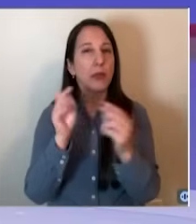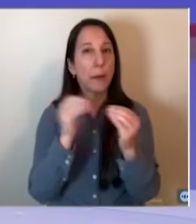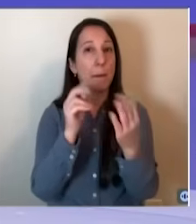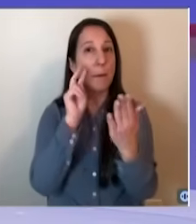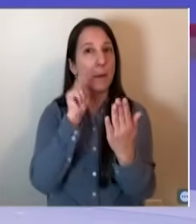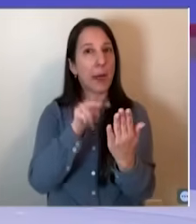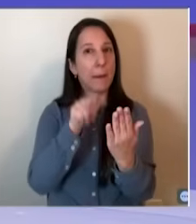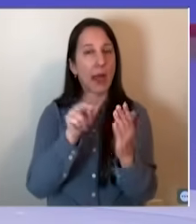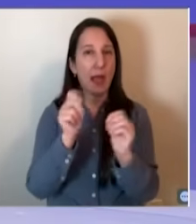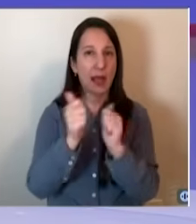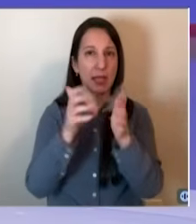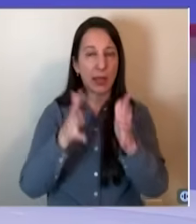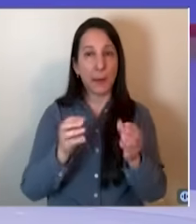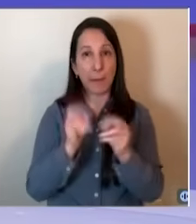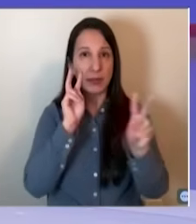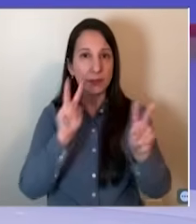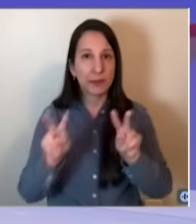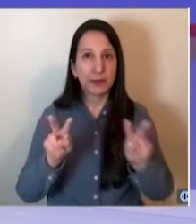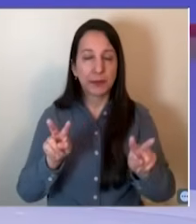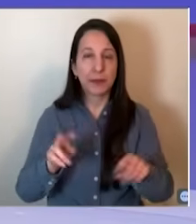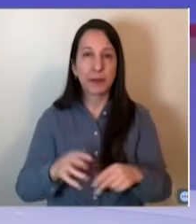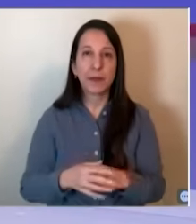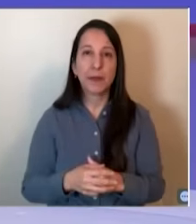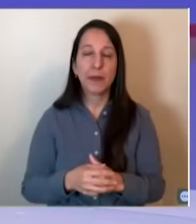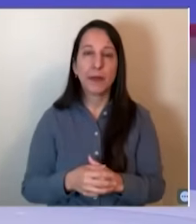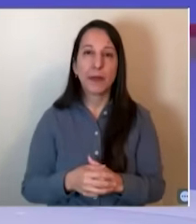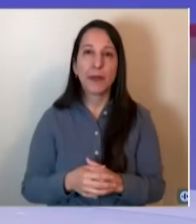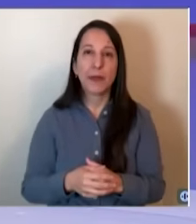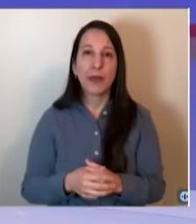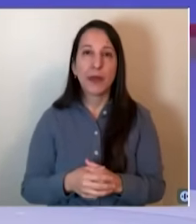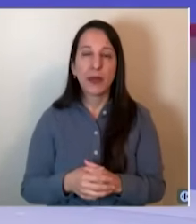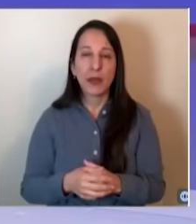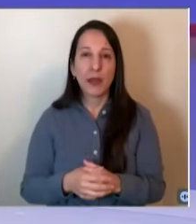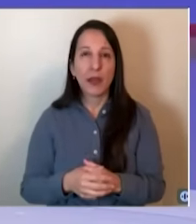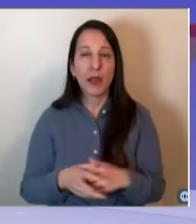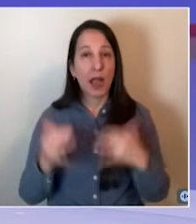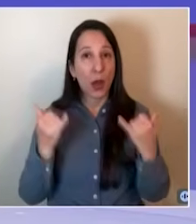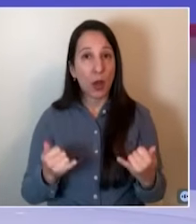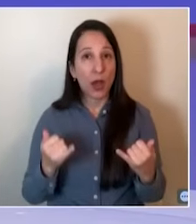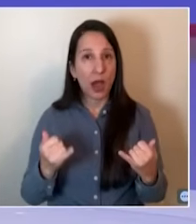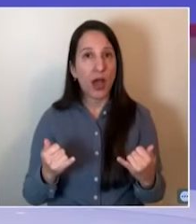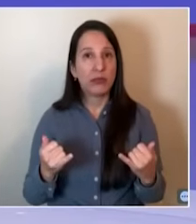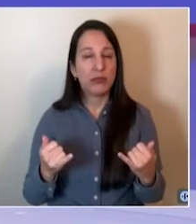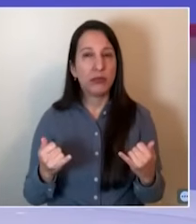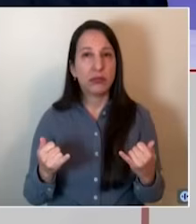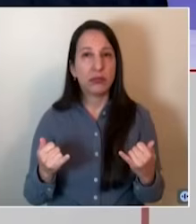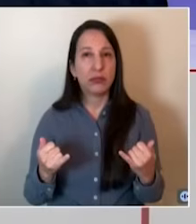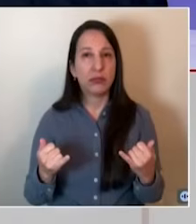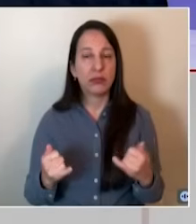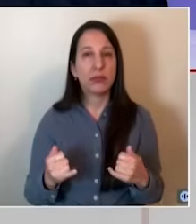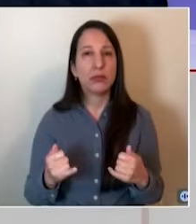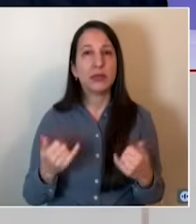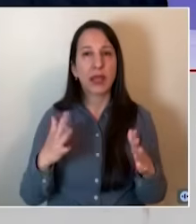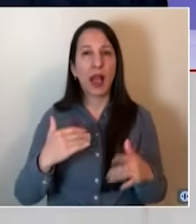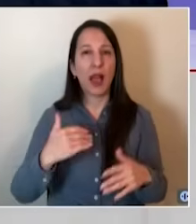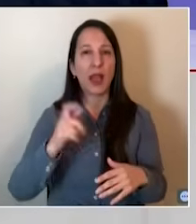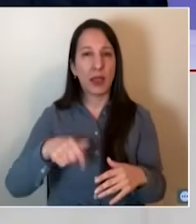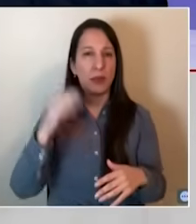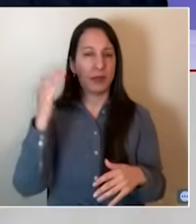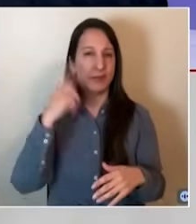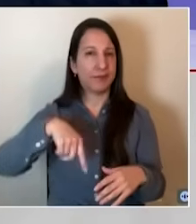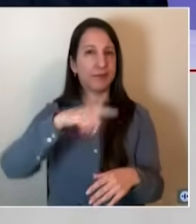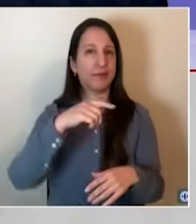¿verdad? Entonces, por ahora creo que lo que tienen que trabajar es